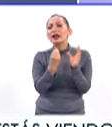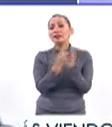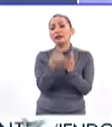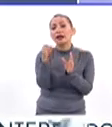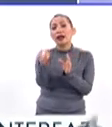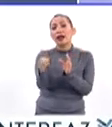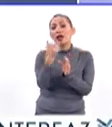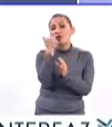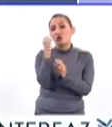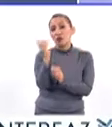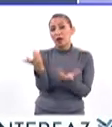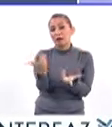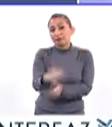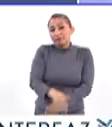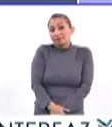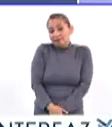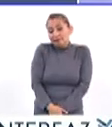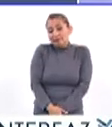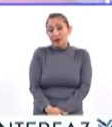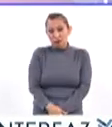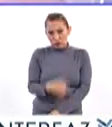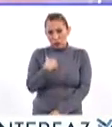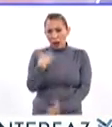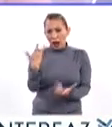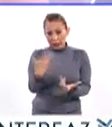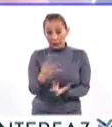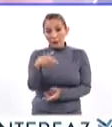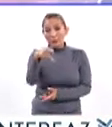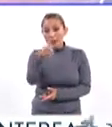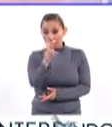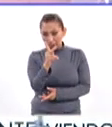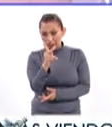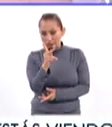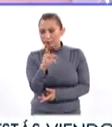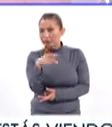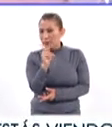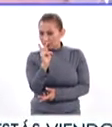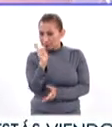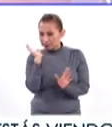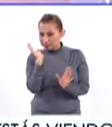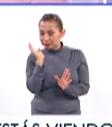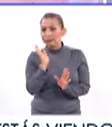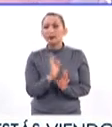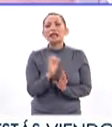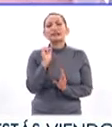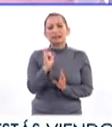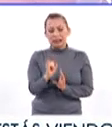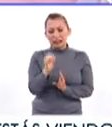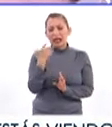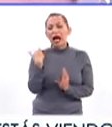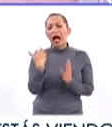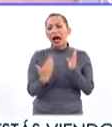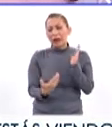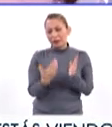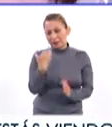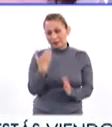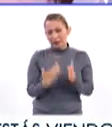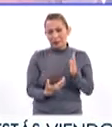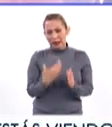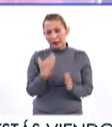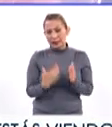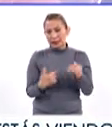clase es el mismo alumno. Así lo he hecho, sí, sin embargo, sí llega un momento en el que